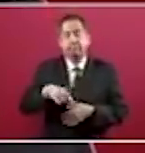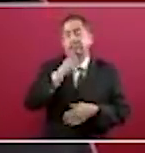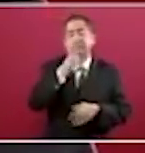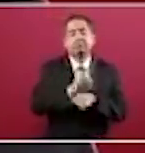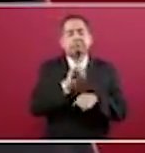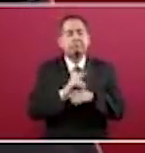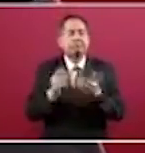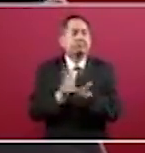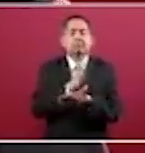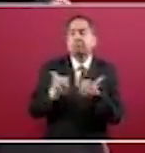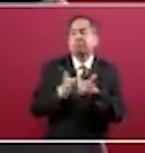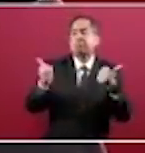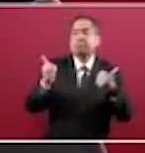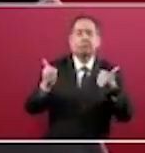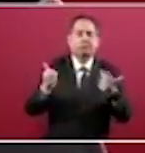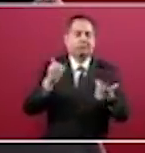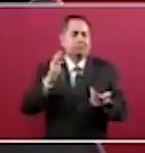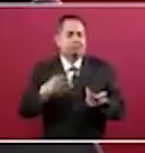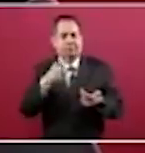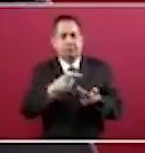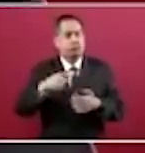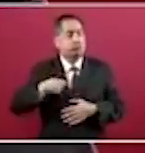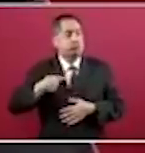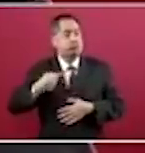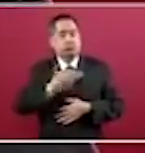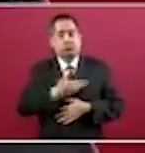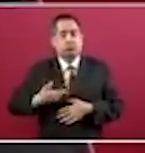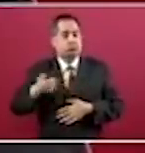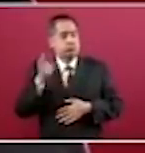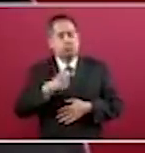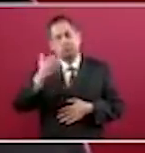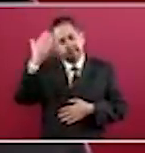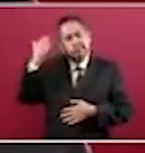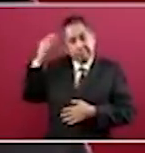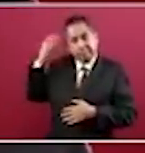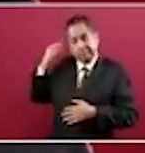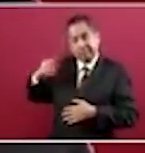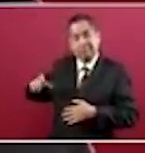simulación, de que yo iba, como era la costumbre,